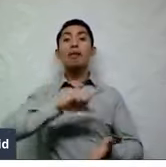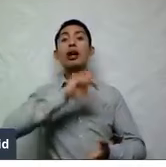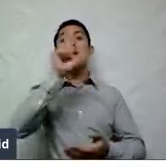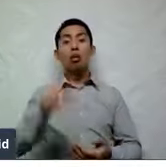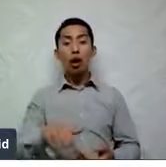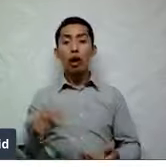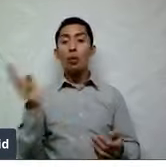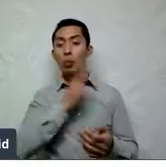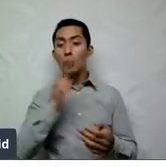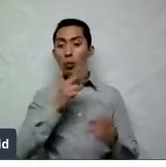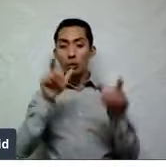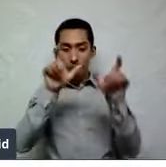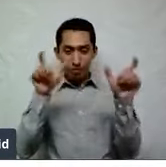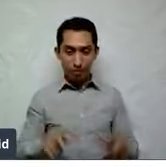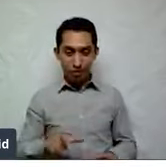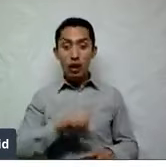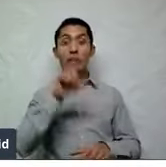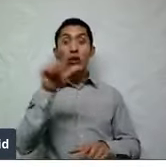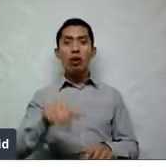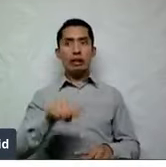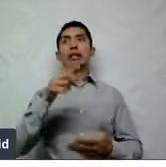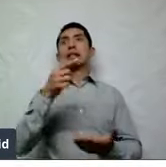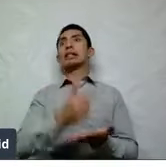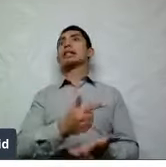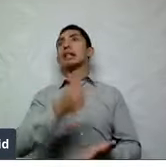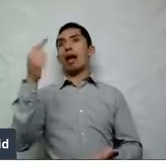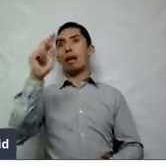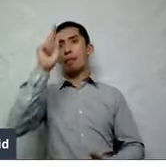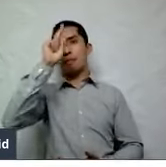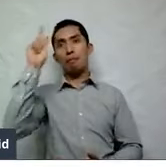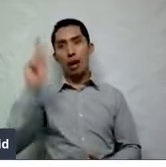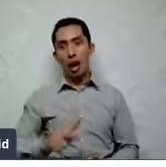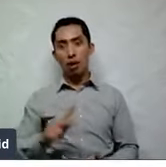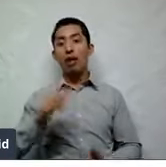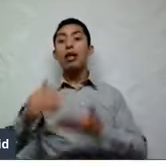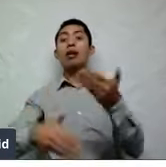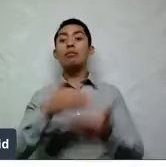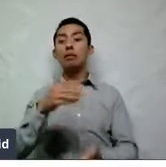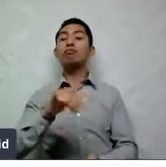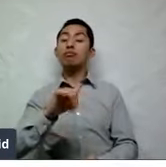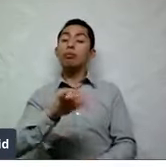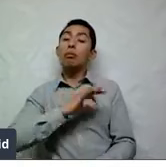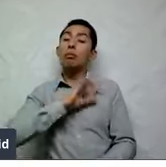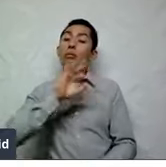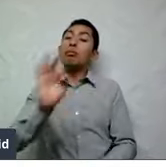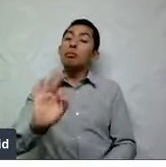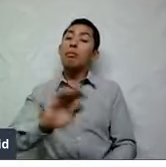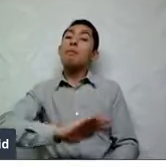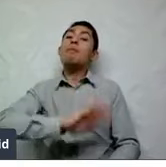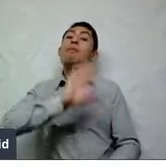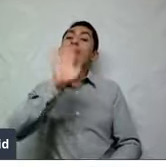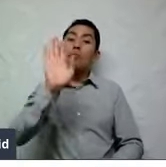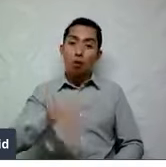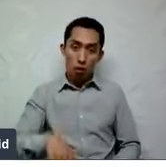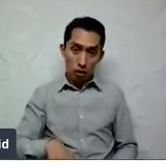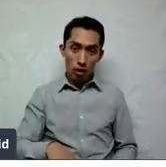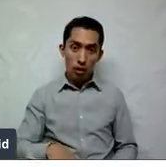general se incrementan muchísimo y entonces podemos morir. Y podemos morir